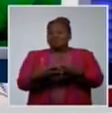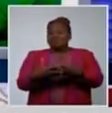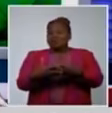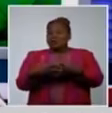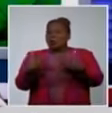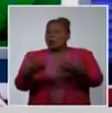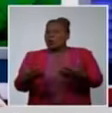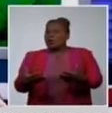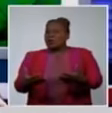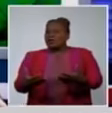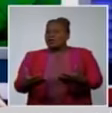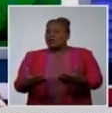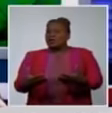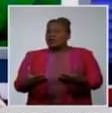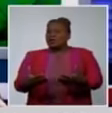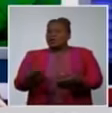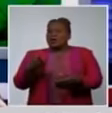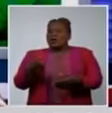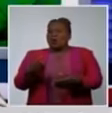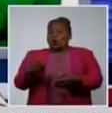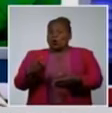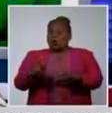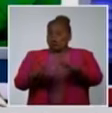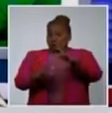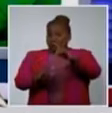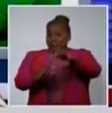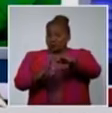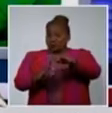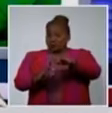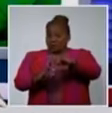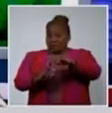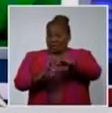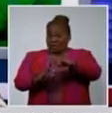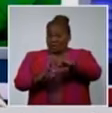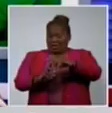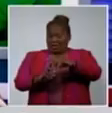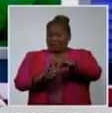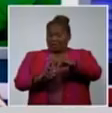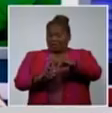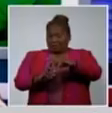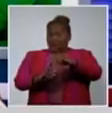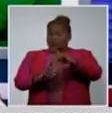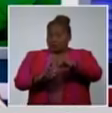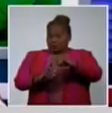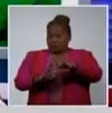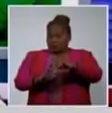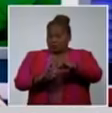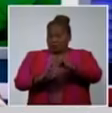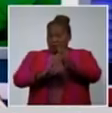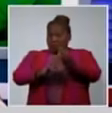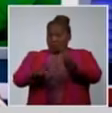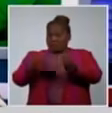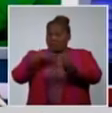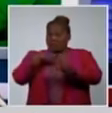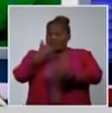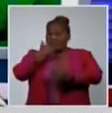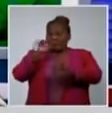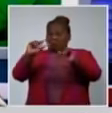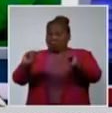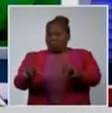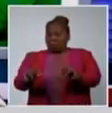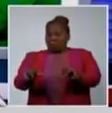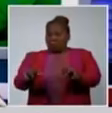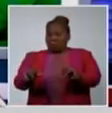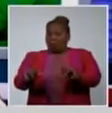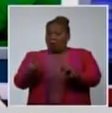reflejado en las tunas que además reiteró es de las provincias que tienen las más bajas tasas de incidencia su casa